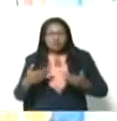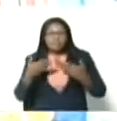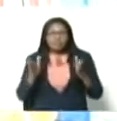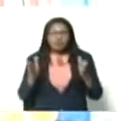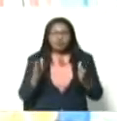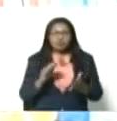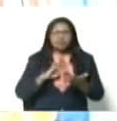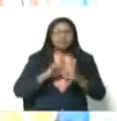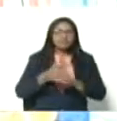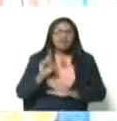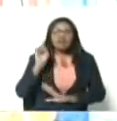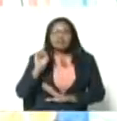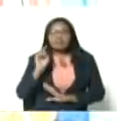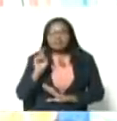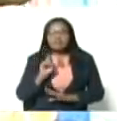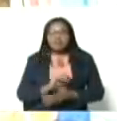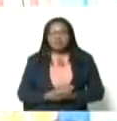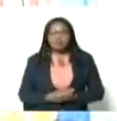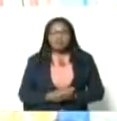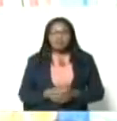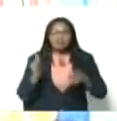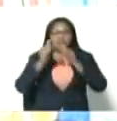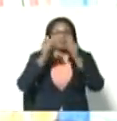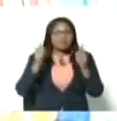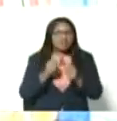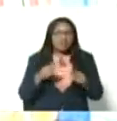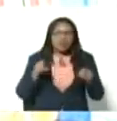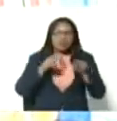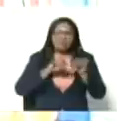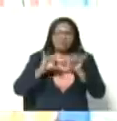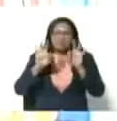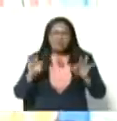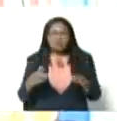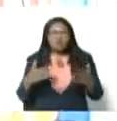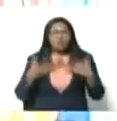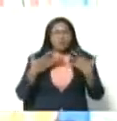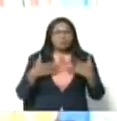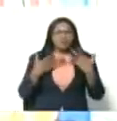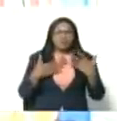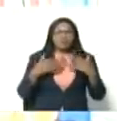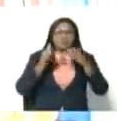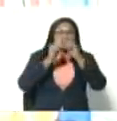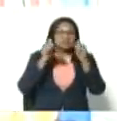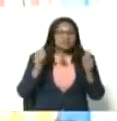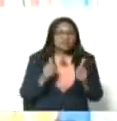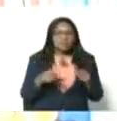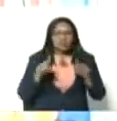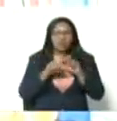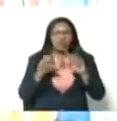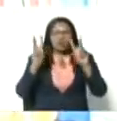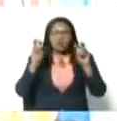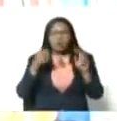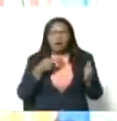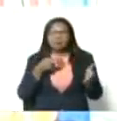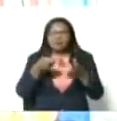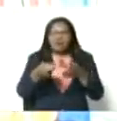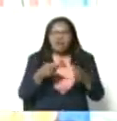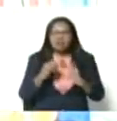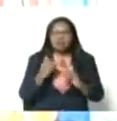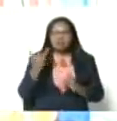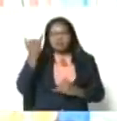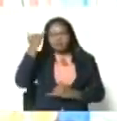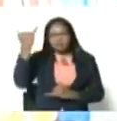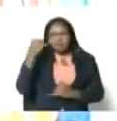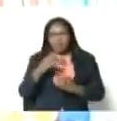transporte necesita un sistema como este. Me alegra mucho que tengamos el sistema de nuevas tarjetas de alta